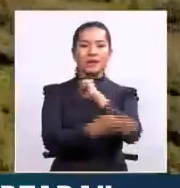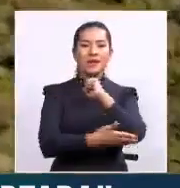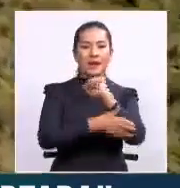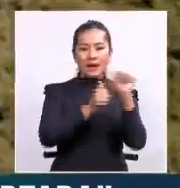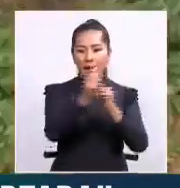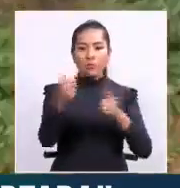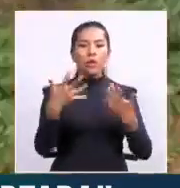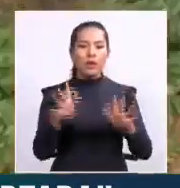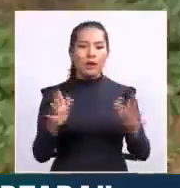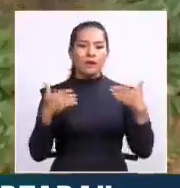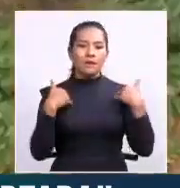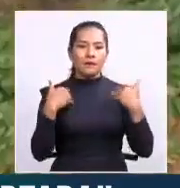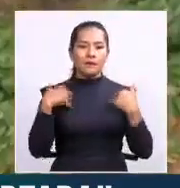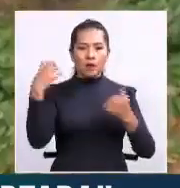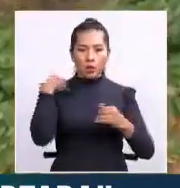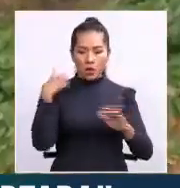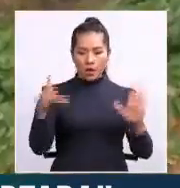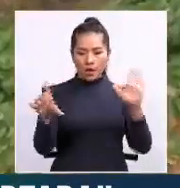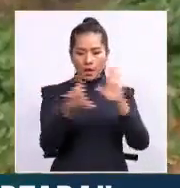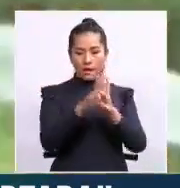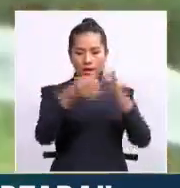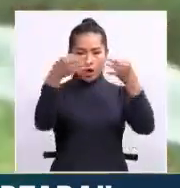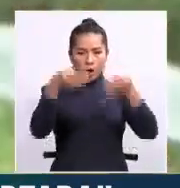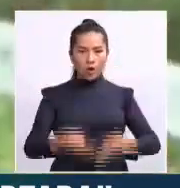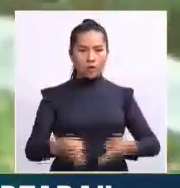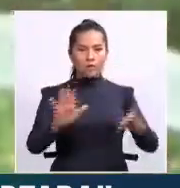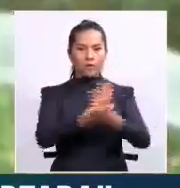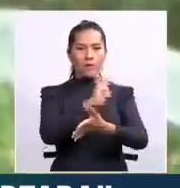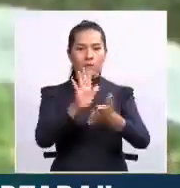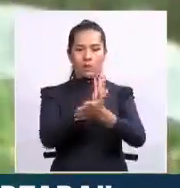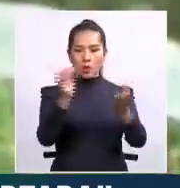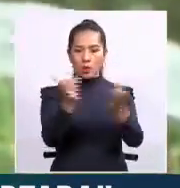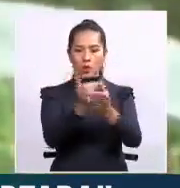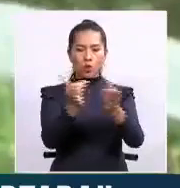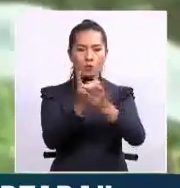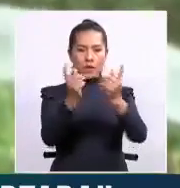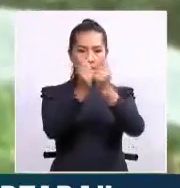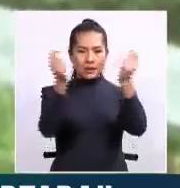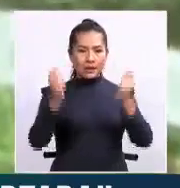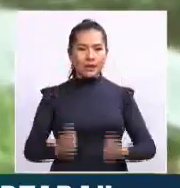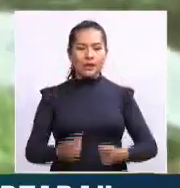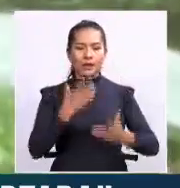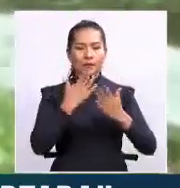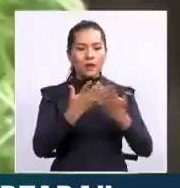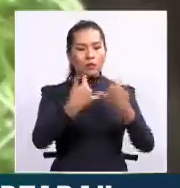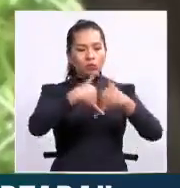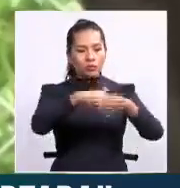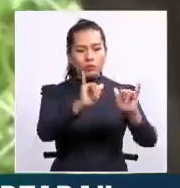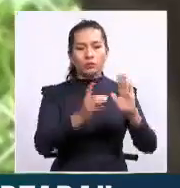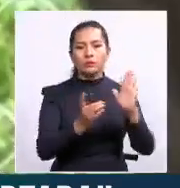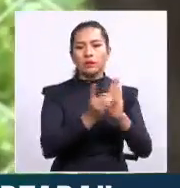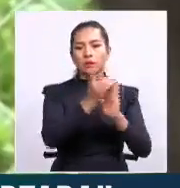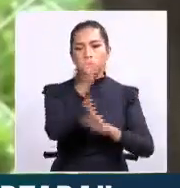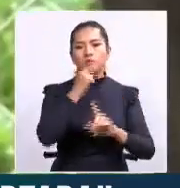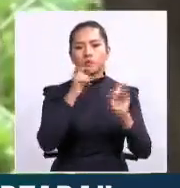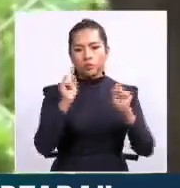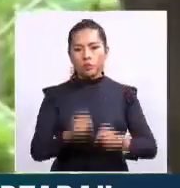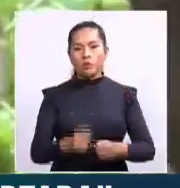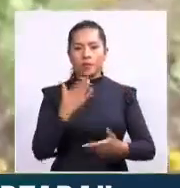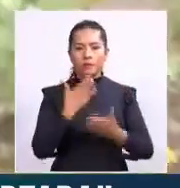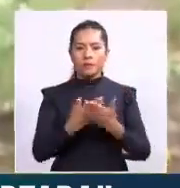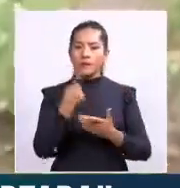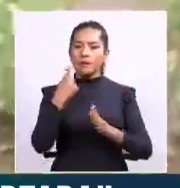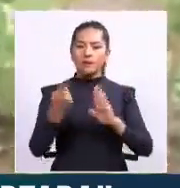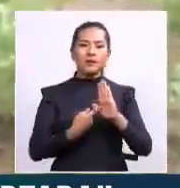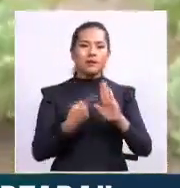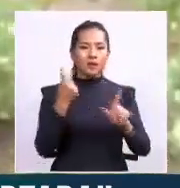seguridad jurídica para potenciar el desarrollo rural integral sustentable, tal como lo plantea nuestra